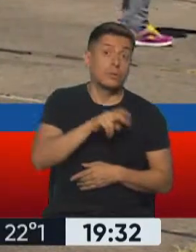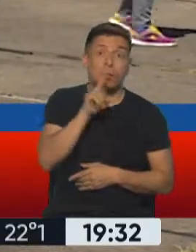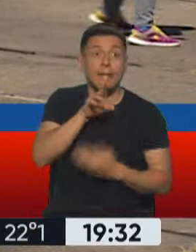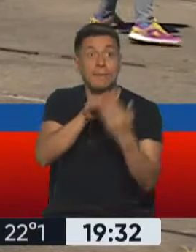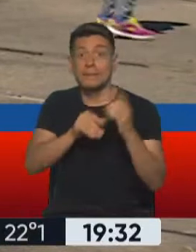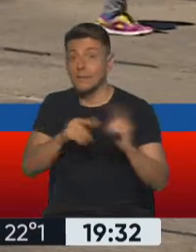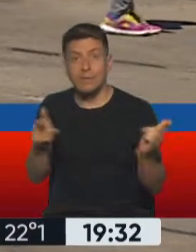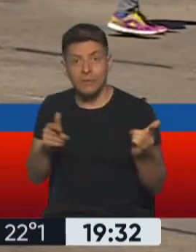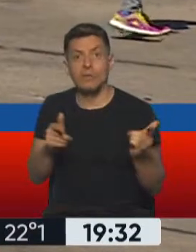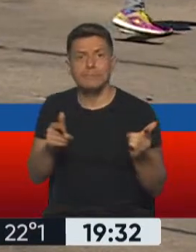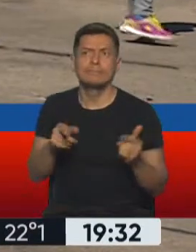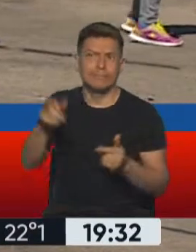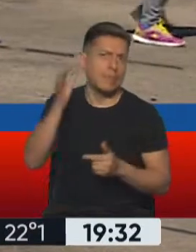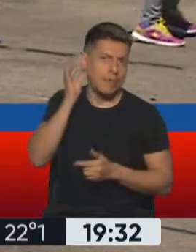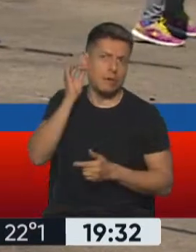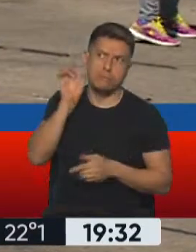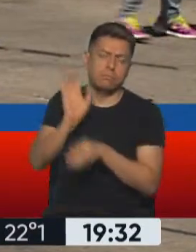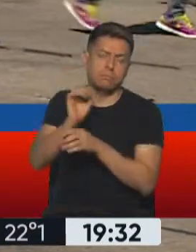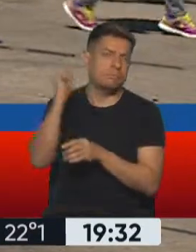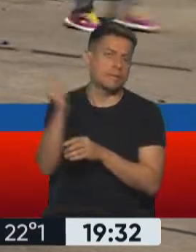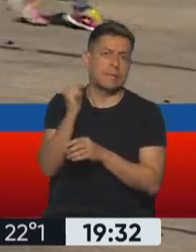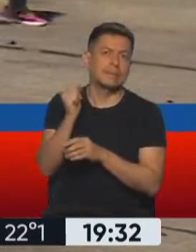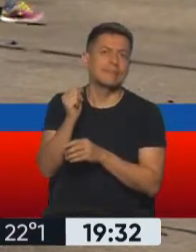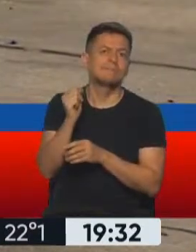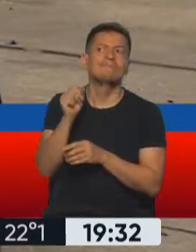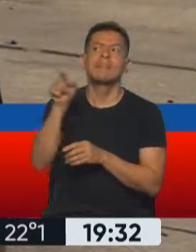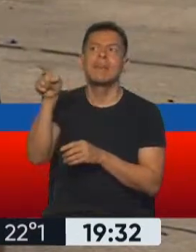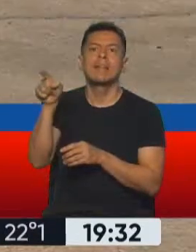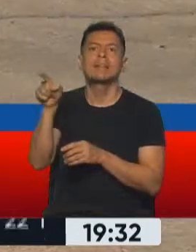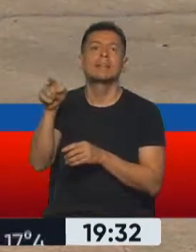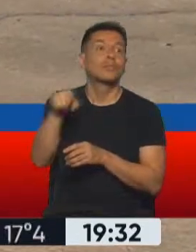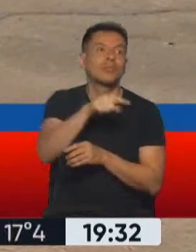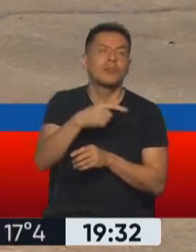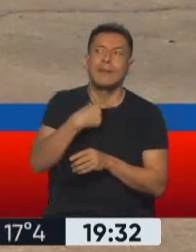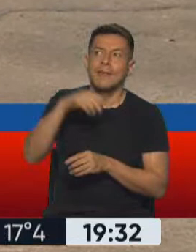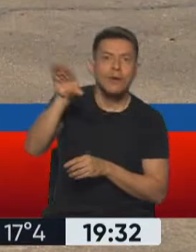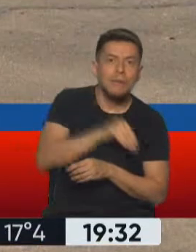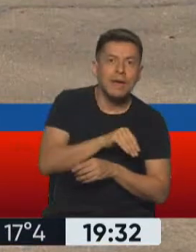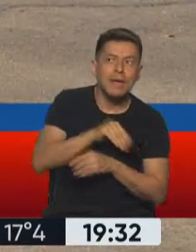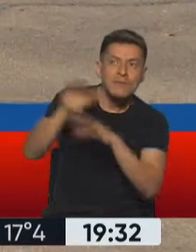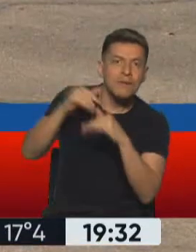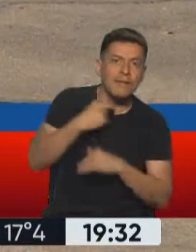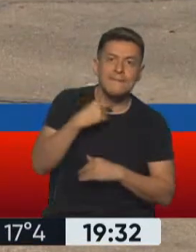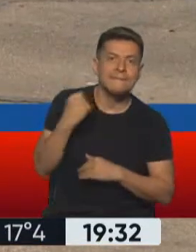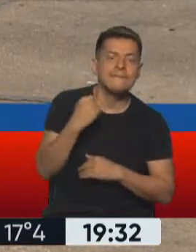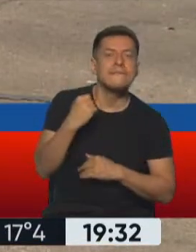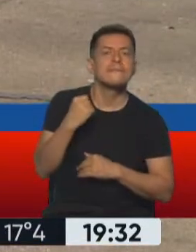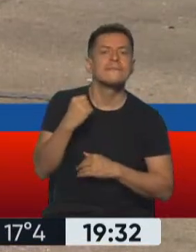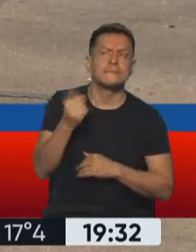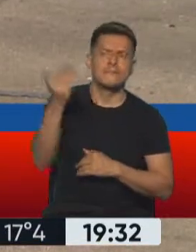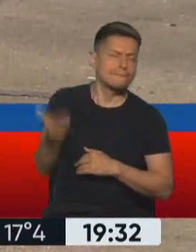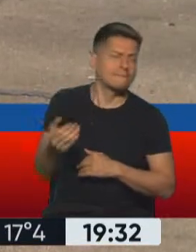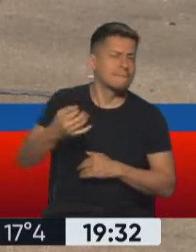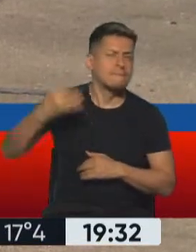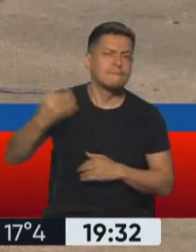significa un montón. Todo lo que representaba en la cancha, porque todas nos queríamos parecer, ese animal poético